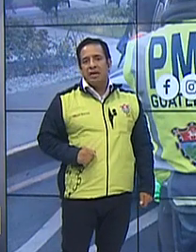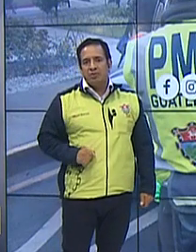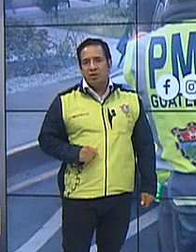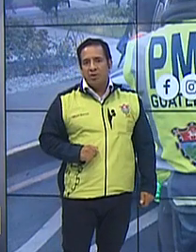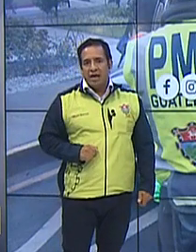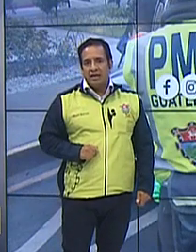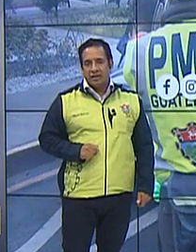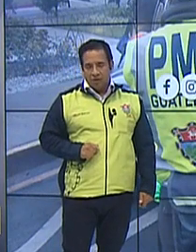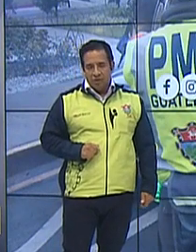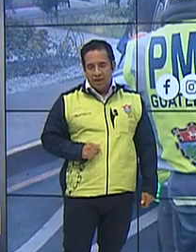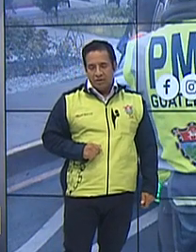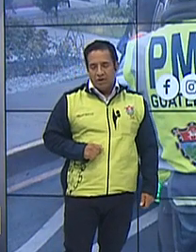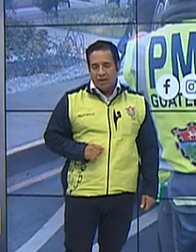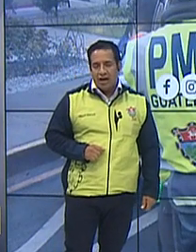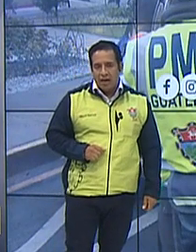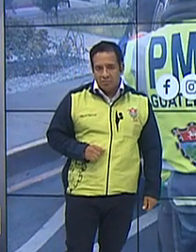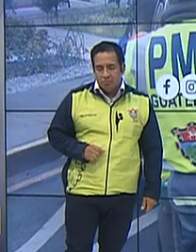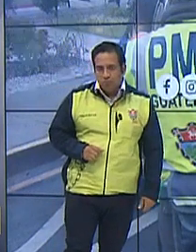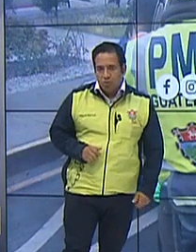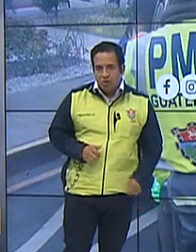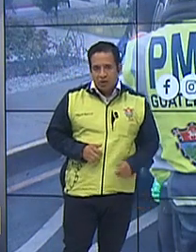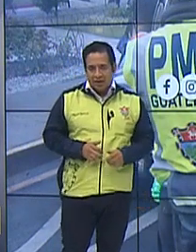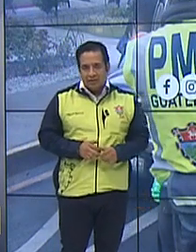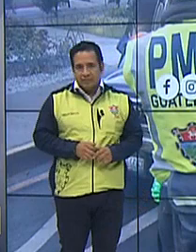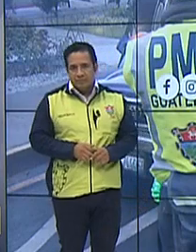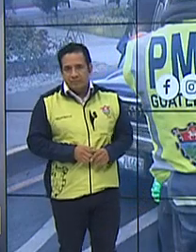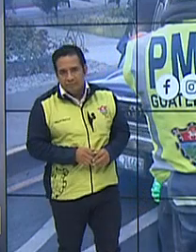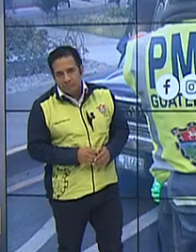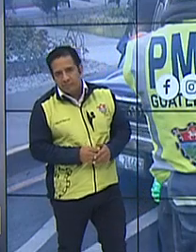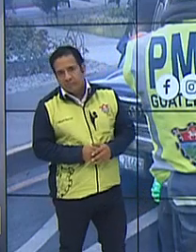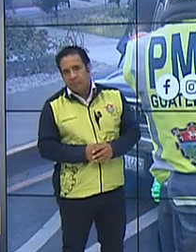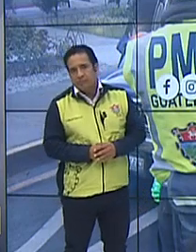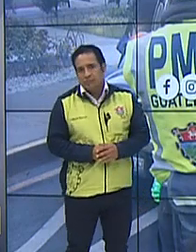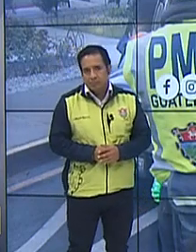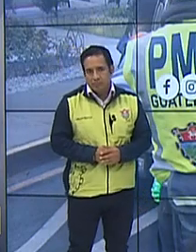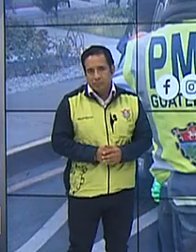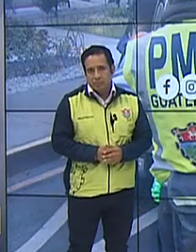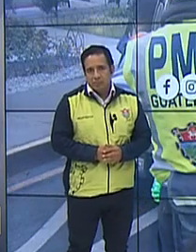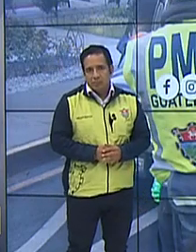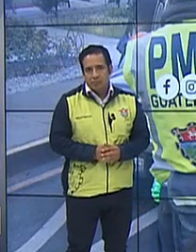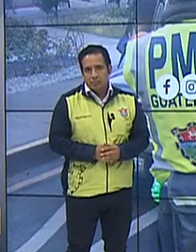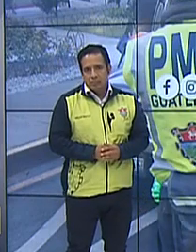que usted está en la posibilidad de hacerlo. Le deseo que tenga muy buenos días.